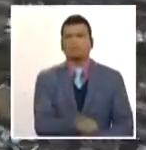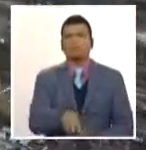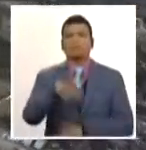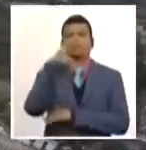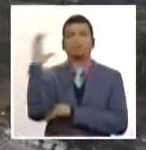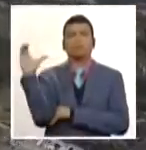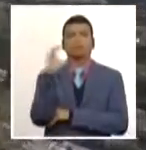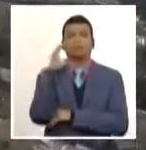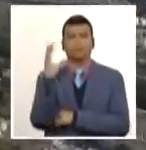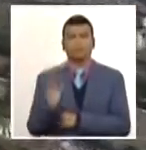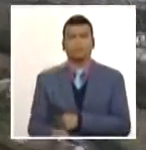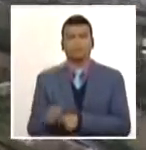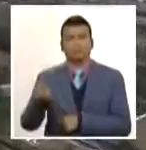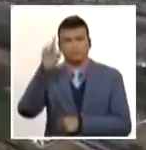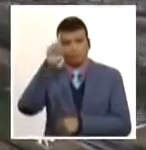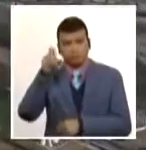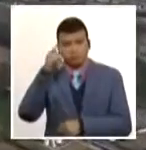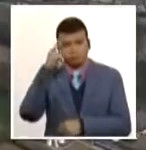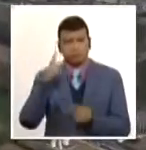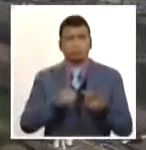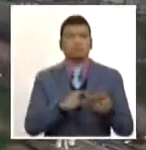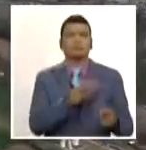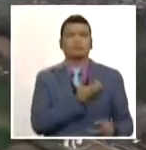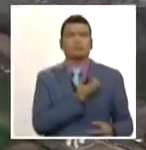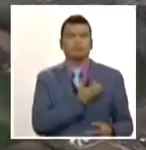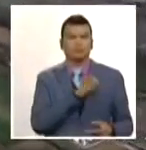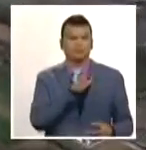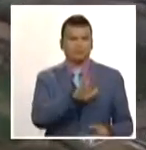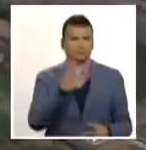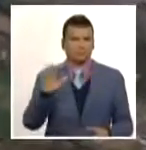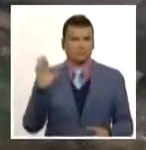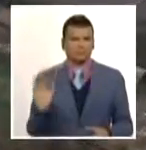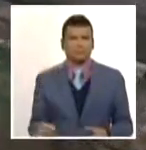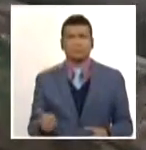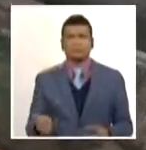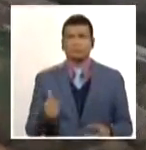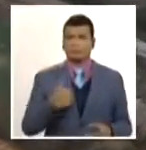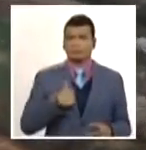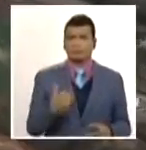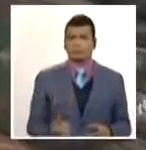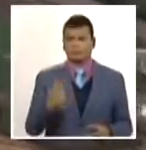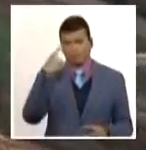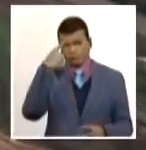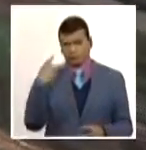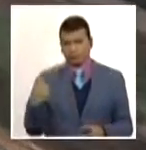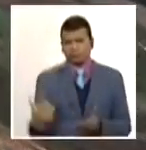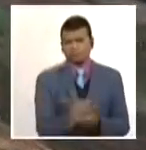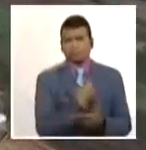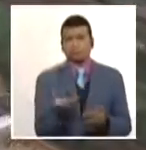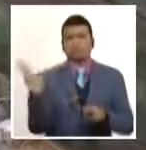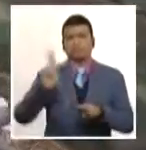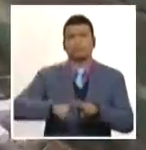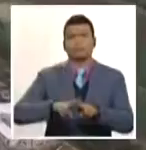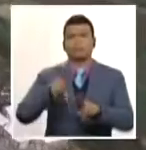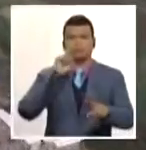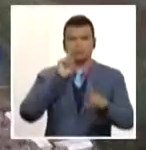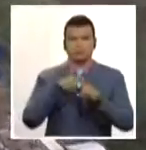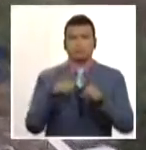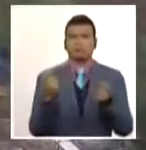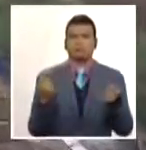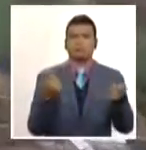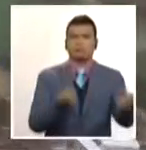porque las gobernaciones y las alcaldías tuvieron la oportunidad de tener unos ingresos adicionales, unos recursos adicionales para poder